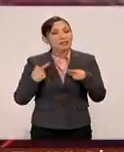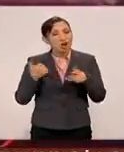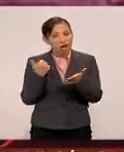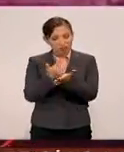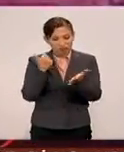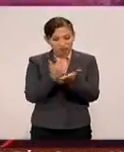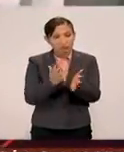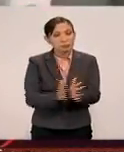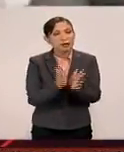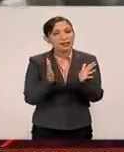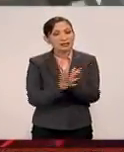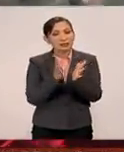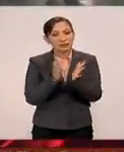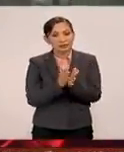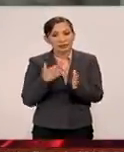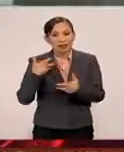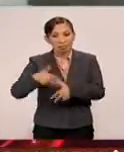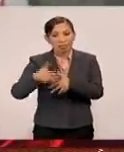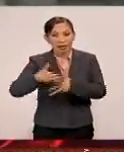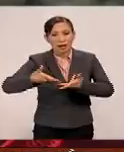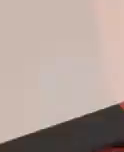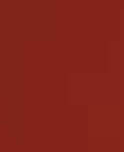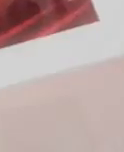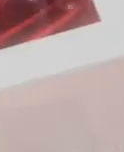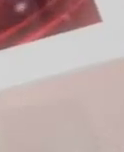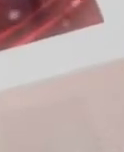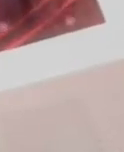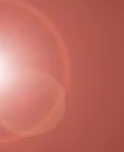que participan en protestas callejeras.